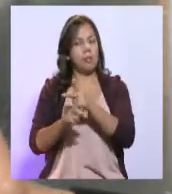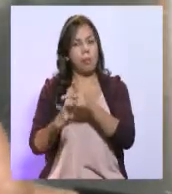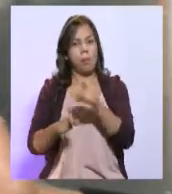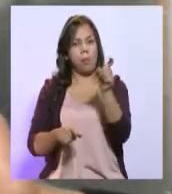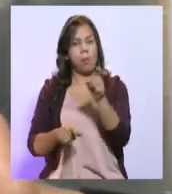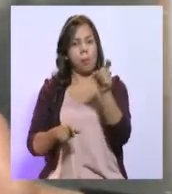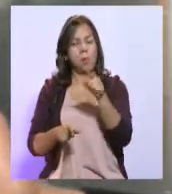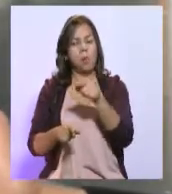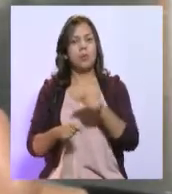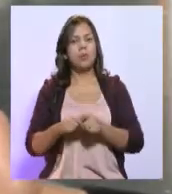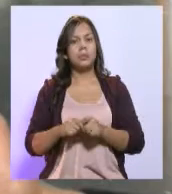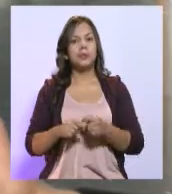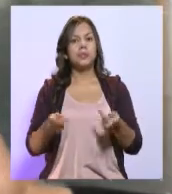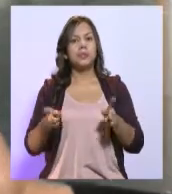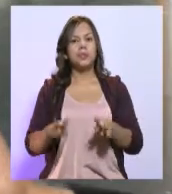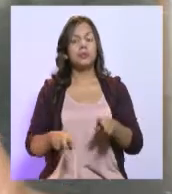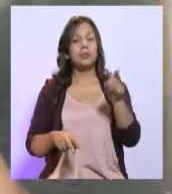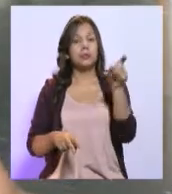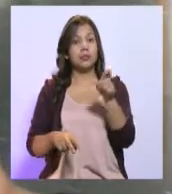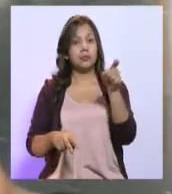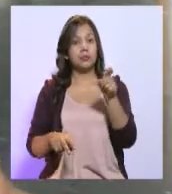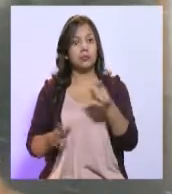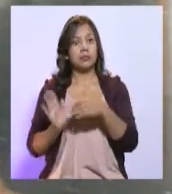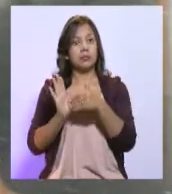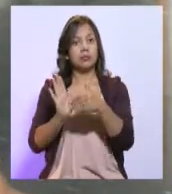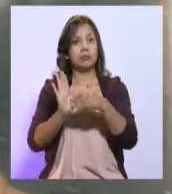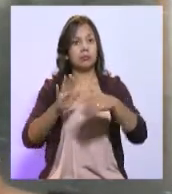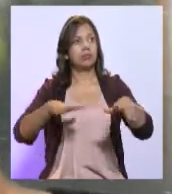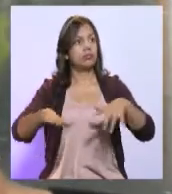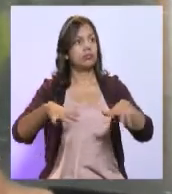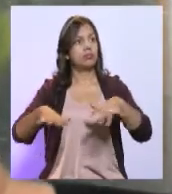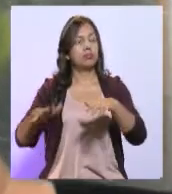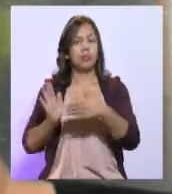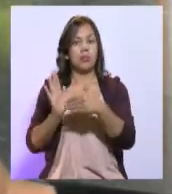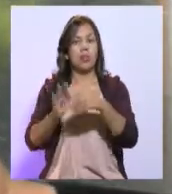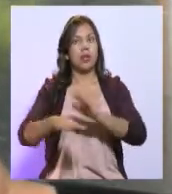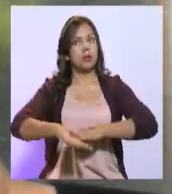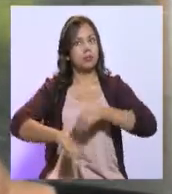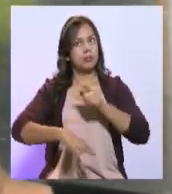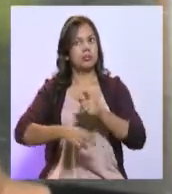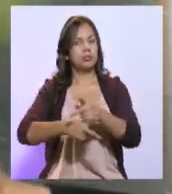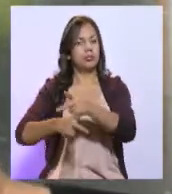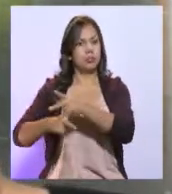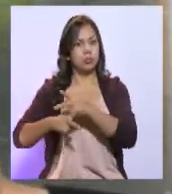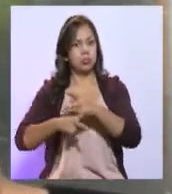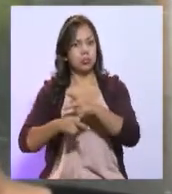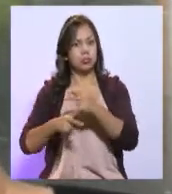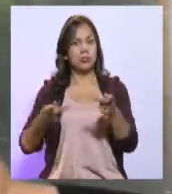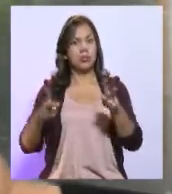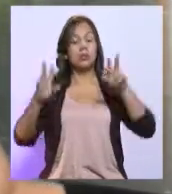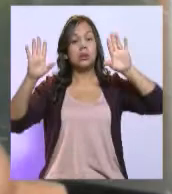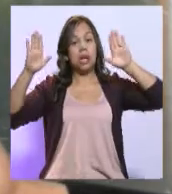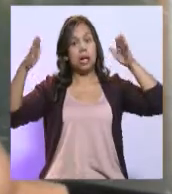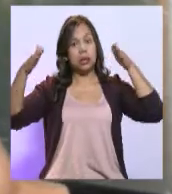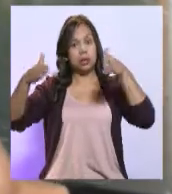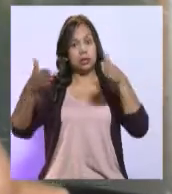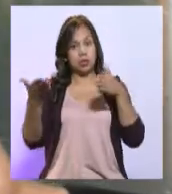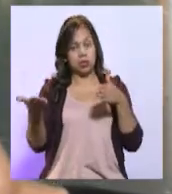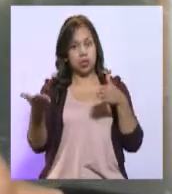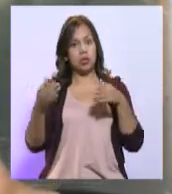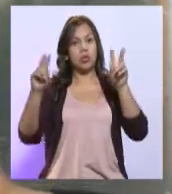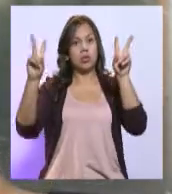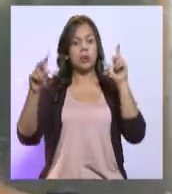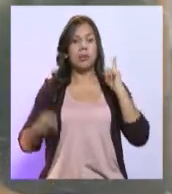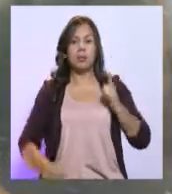Salud debiera expresar plenamente las acciones de prevención, las acciones de atención en materia